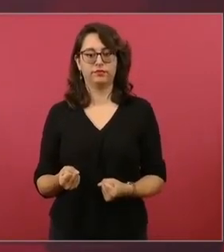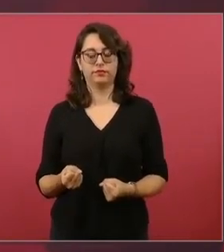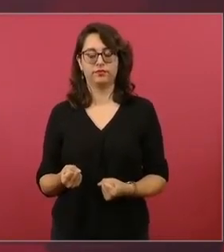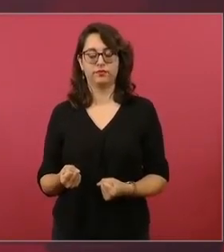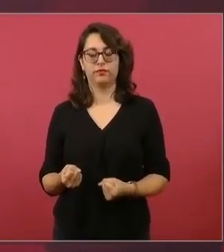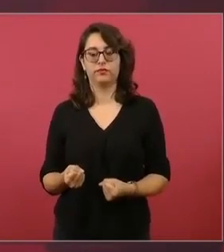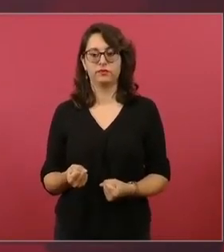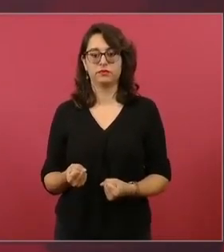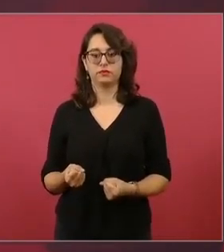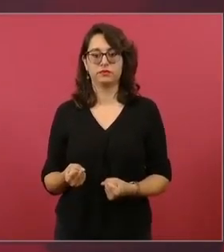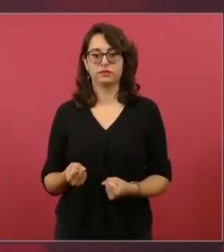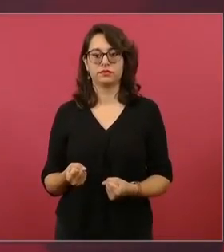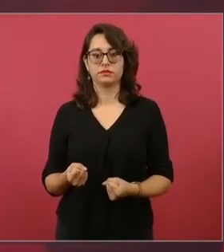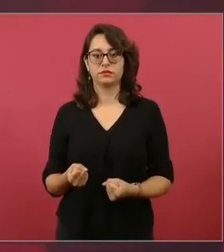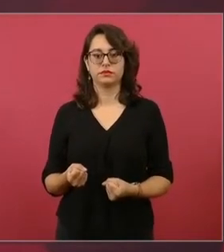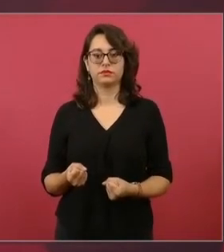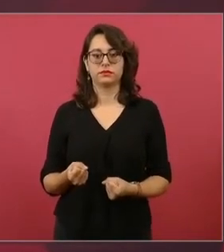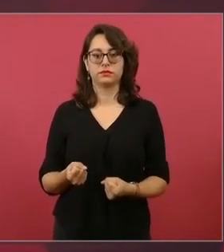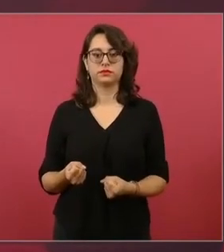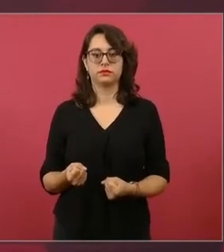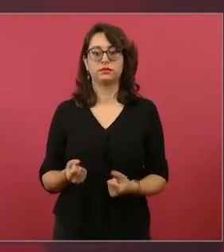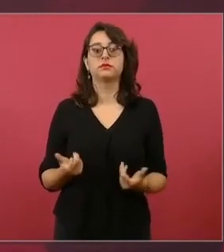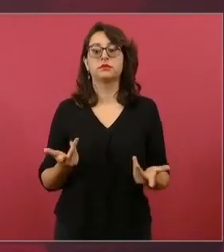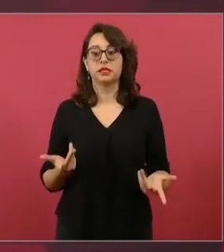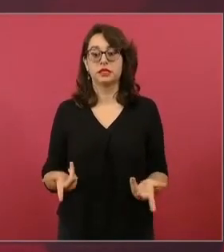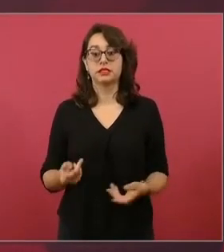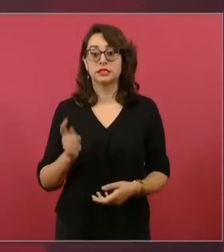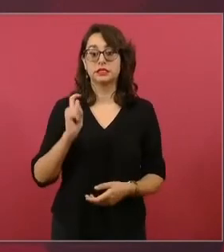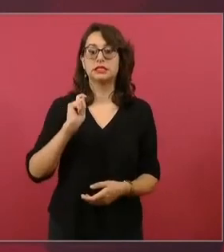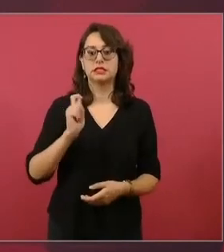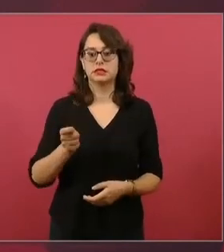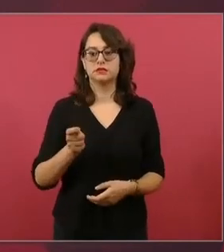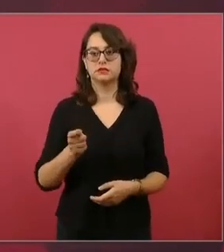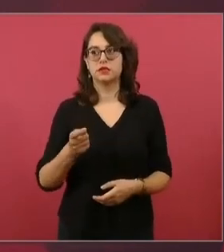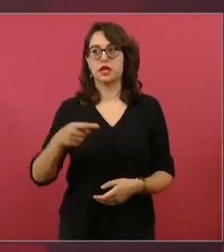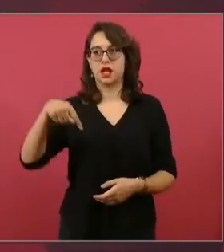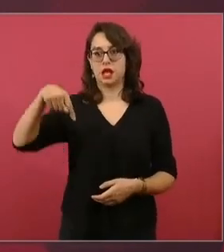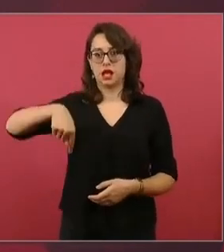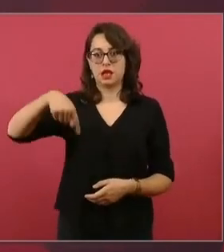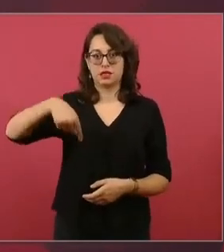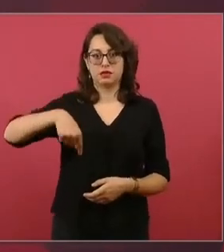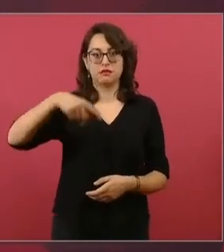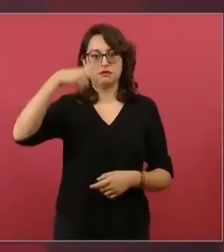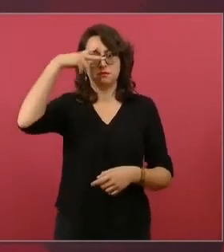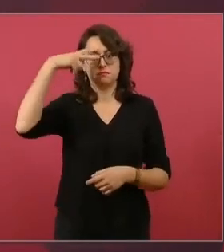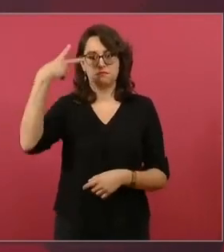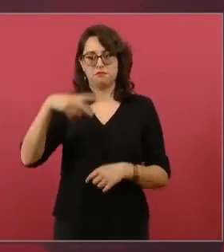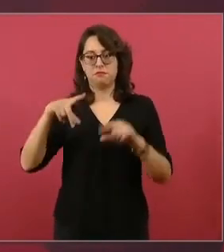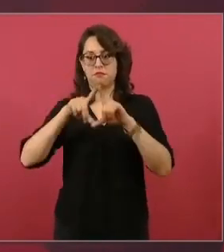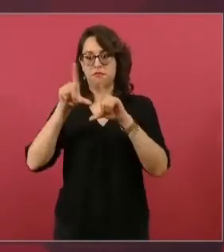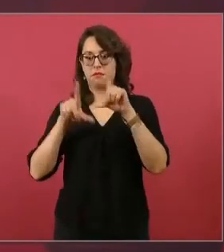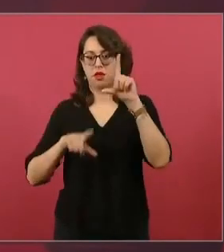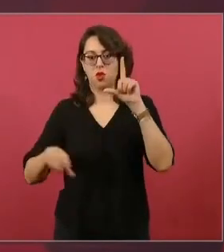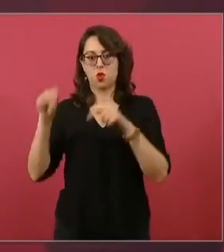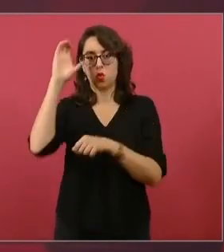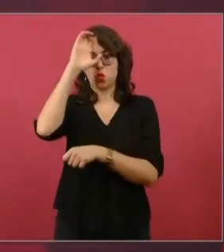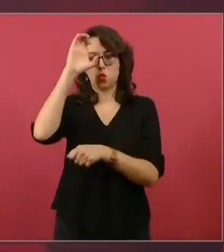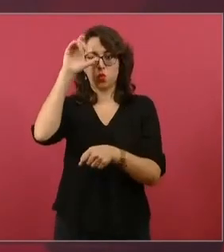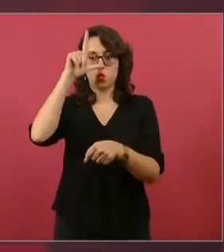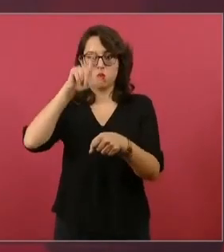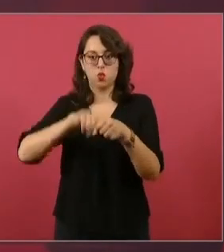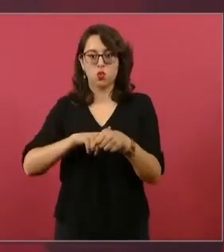se utilice la gran reserva de valores que tienen los mexicanos, que tenemos los